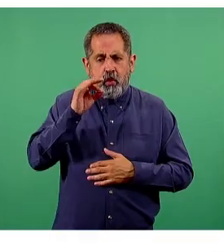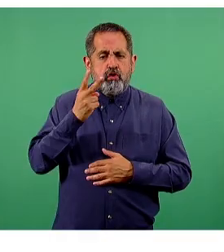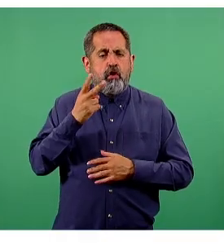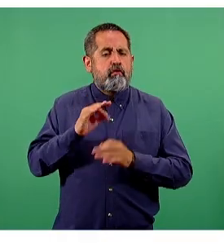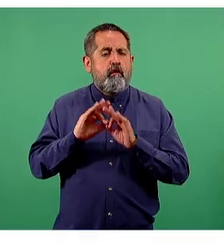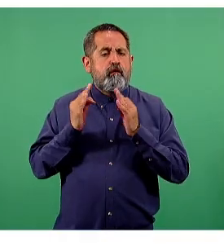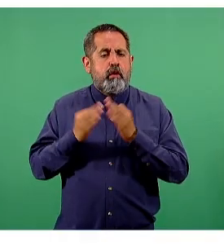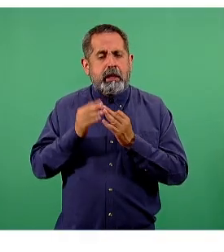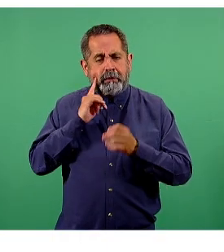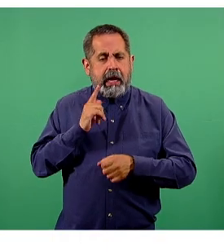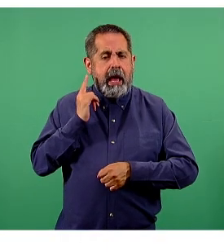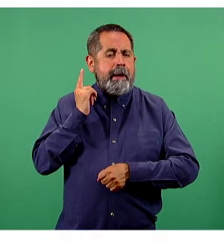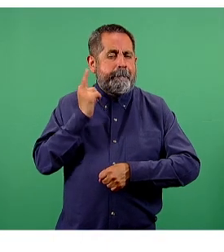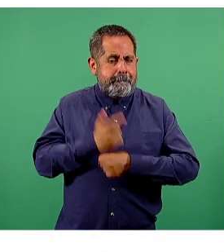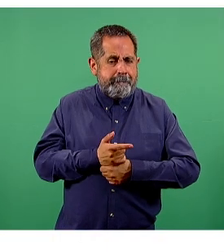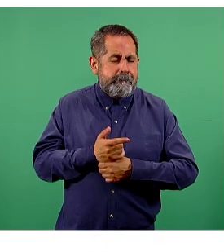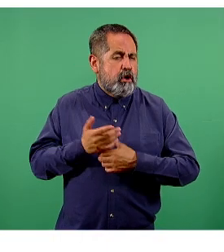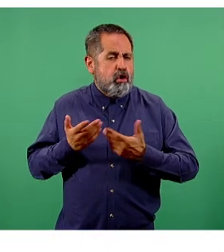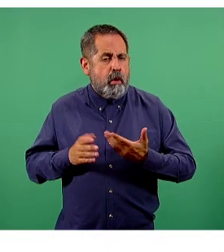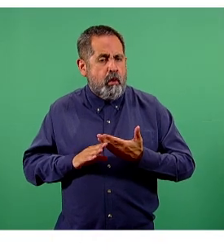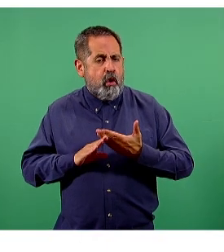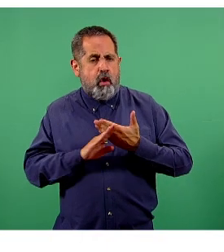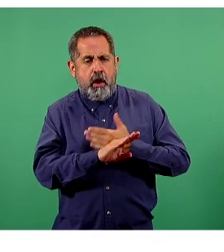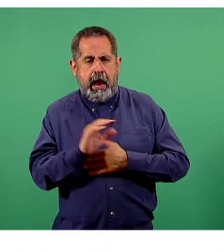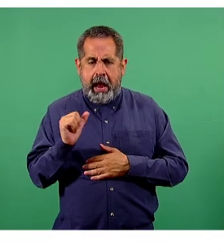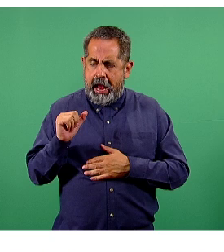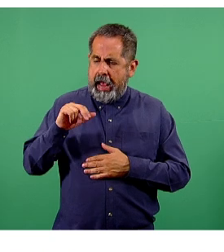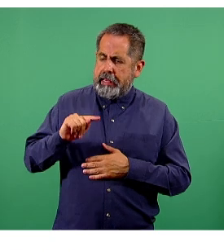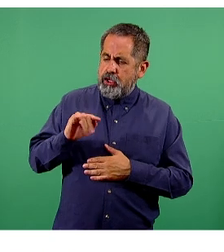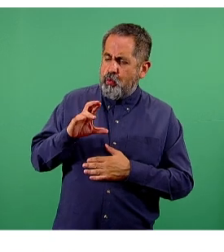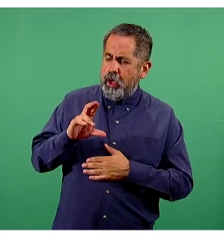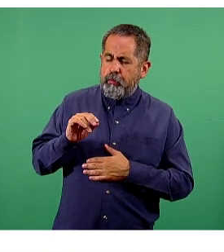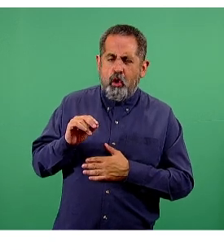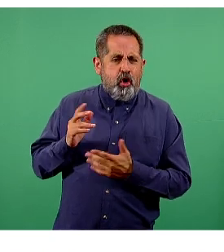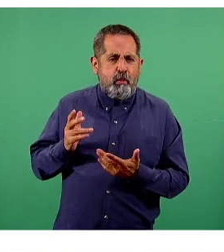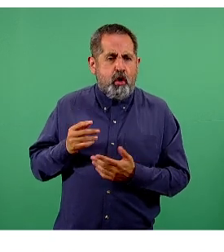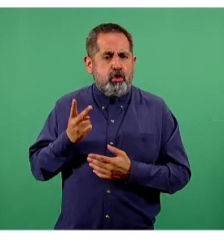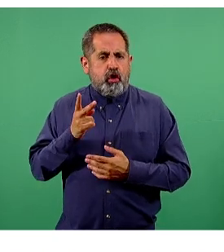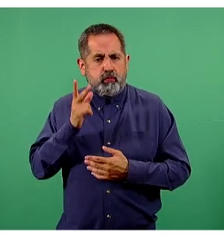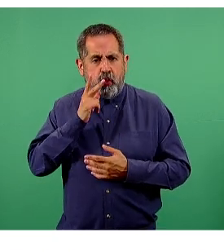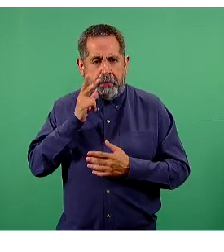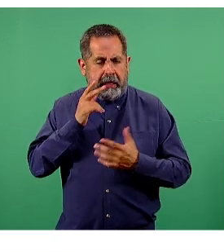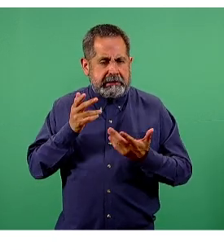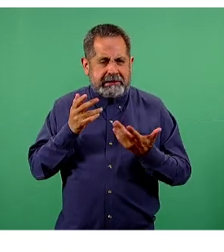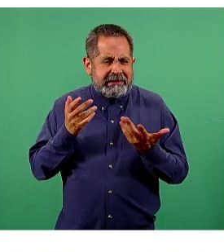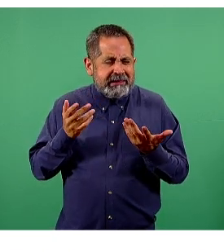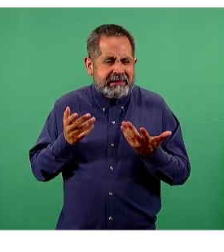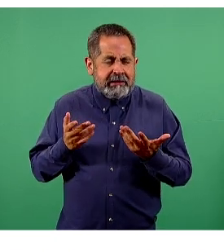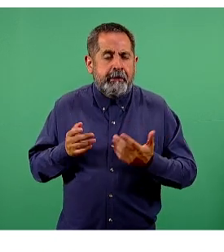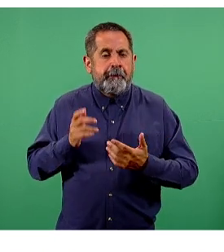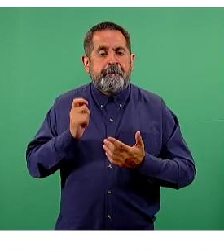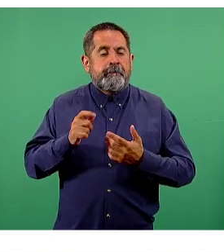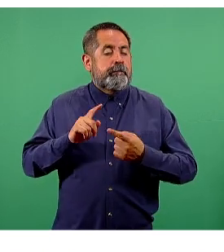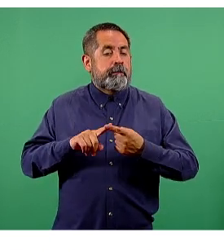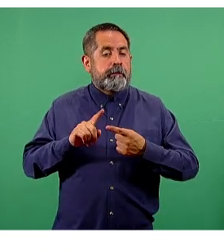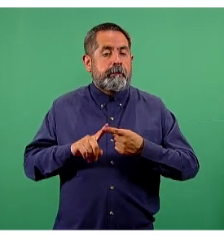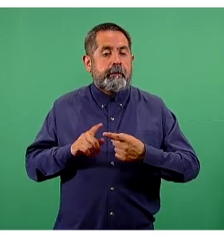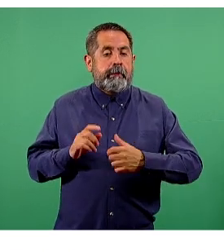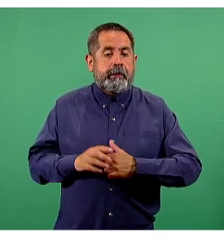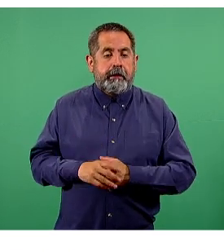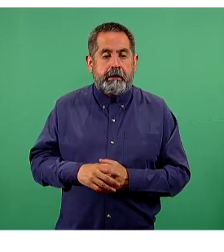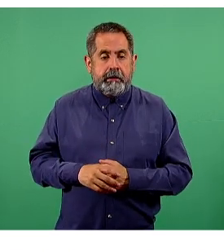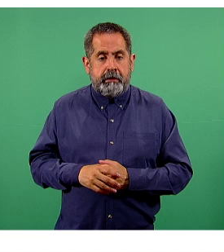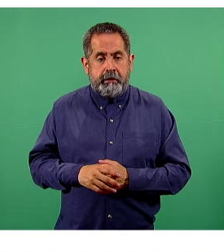maneras de investigar los anticuerpos a través de dos pruebas. Una fue esta prueba